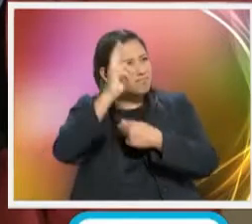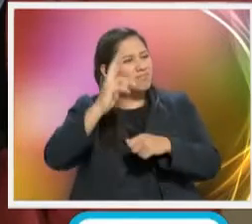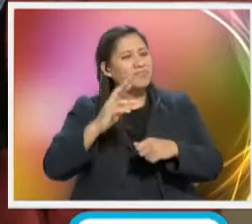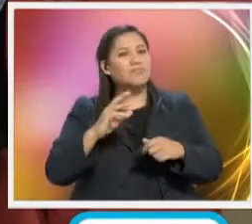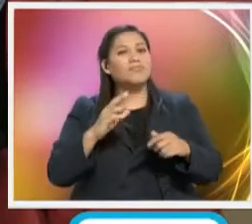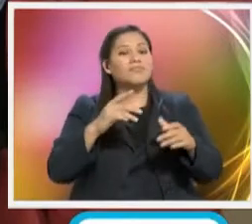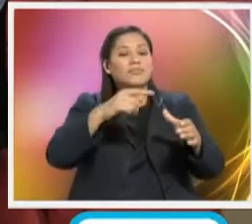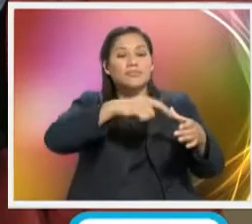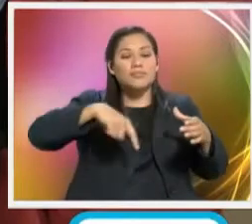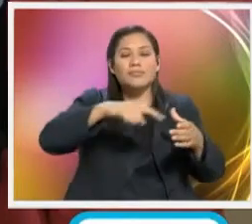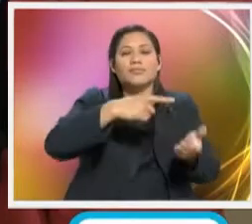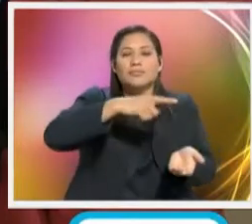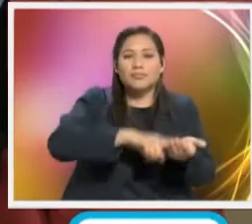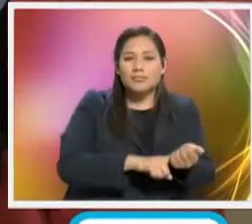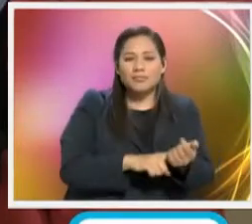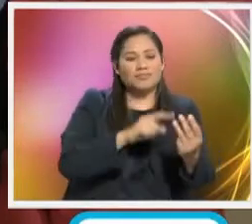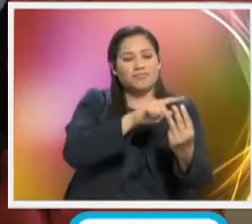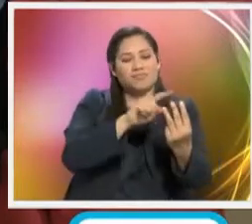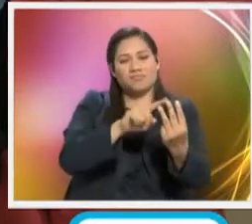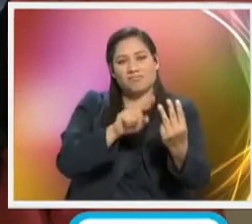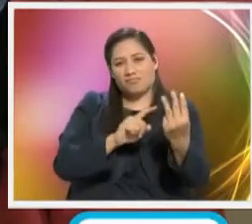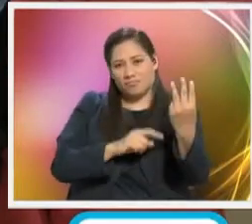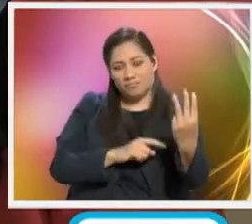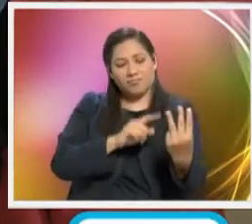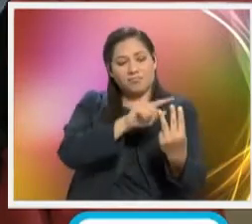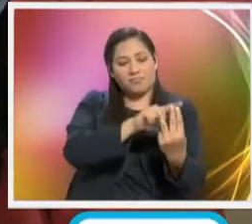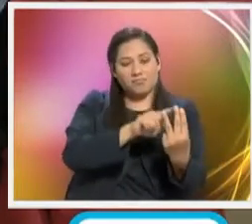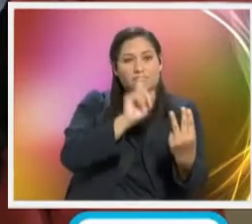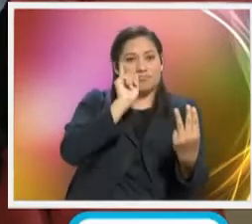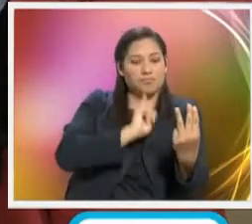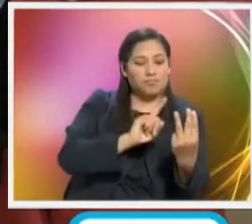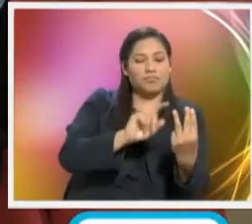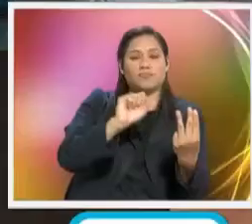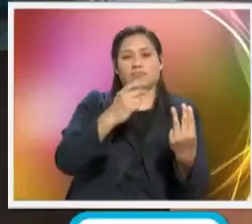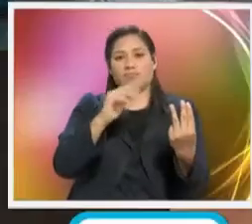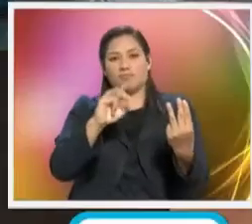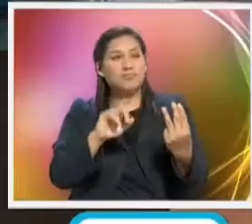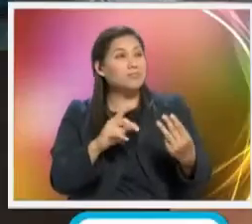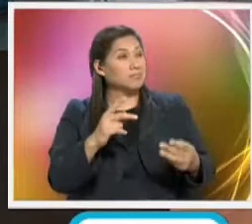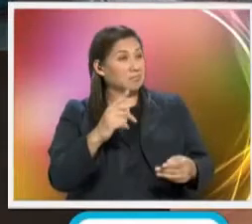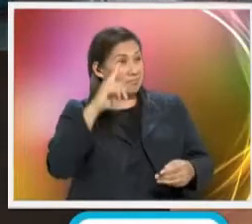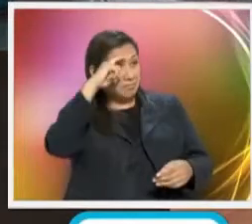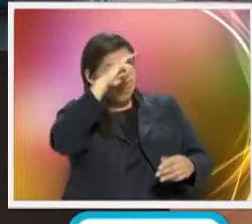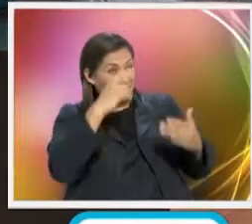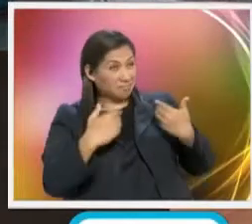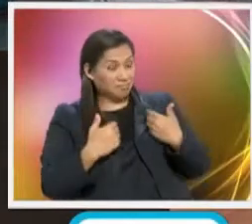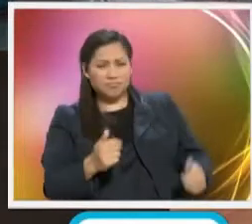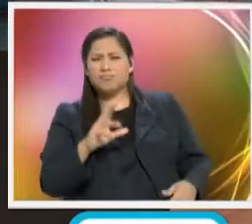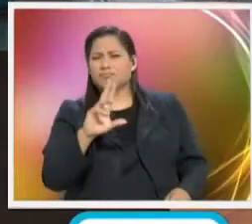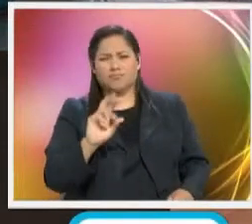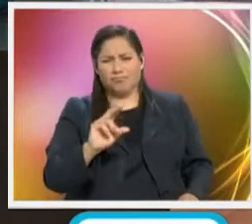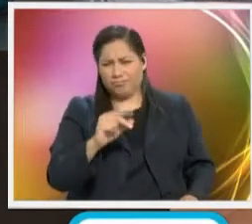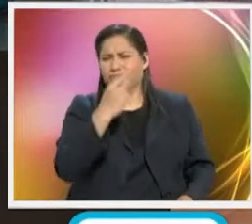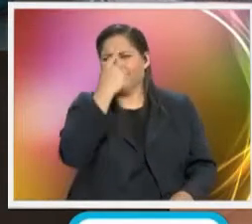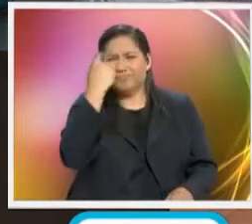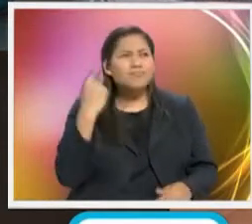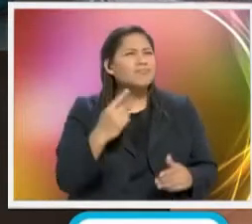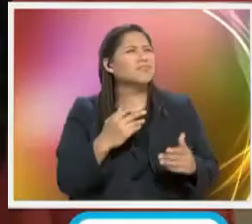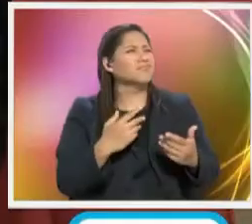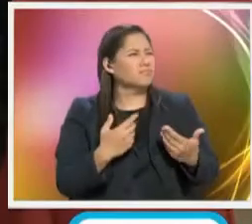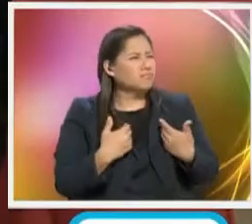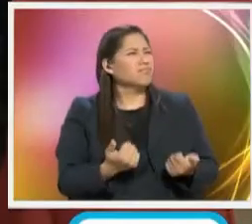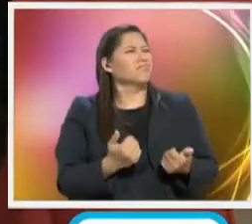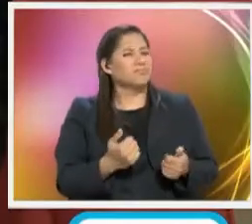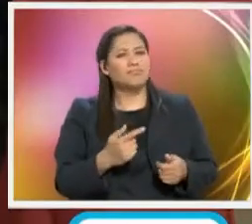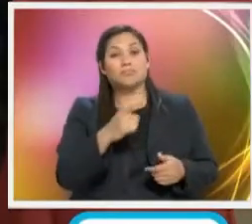familia. Dentro de un triángulo, Entonces, estas dos hermanas con no es Schiller. difícil de entender todo lo que sucedía en aquel entonces. Muy fácil de digerir. Mucha